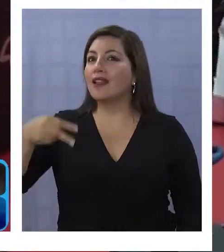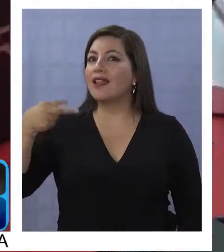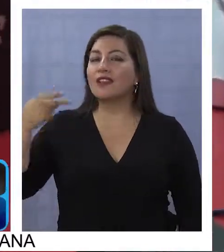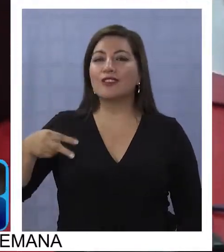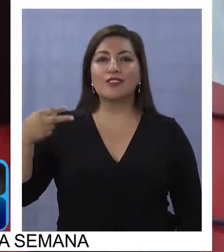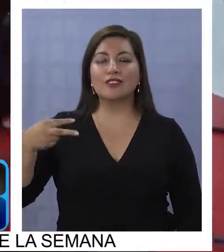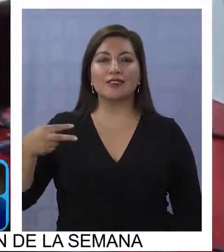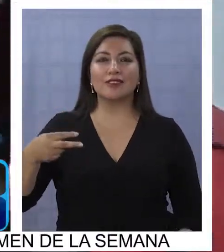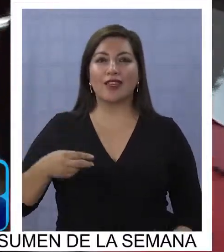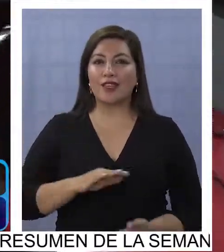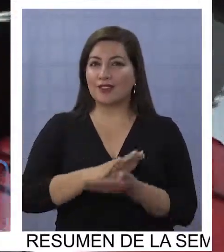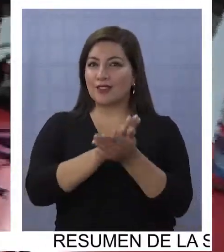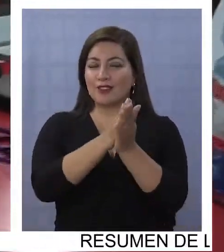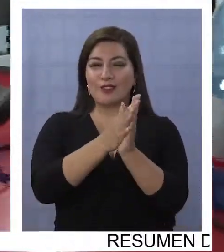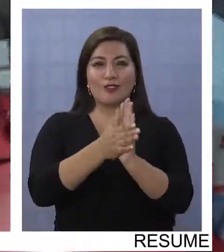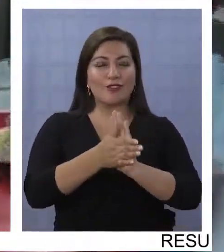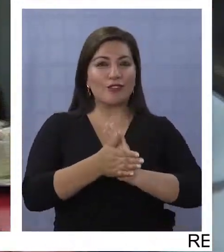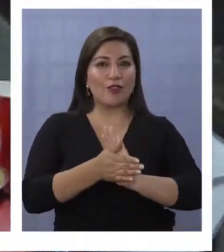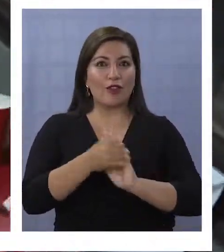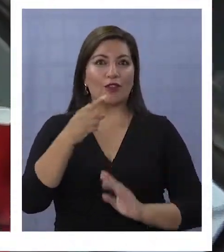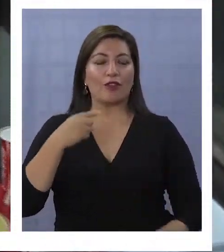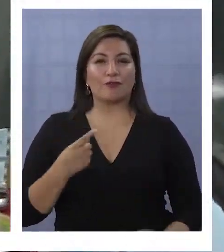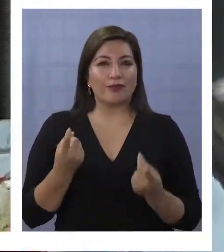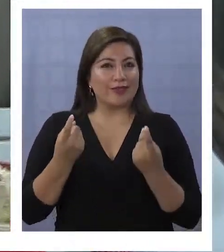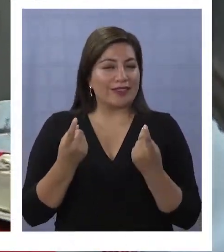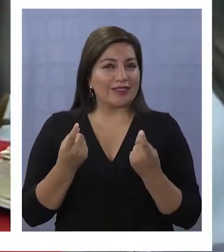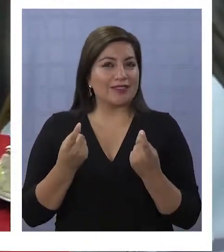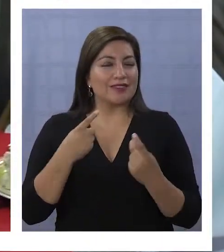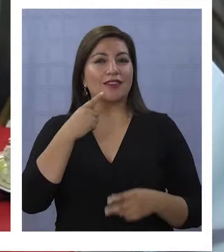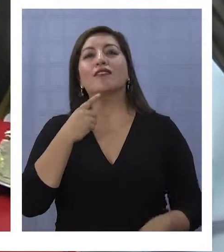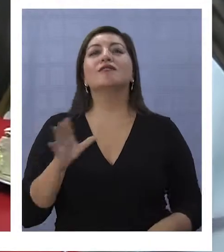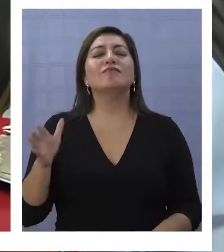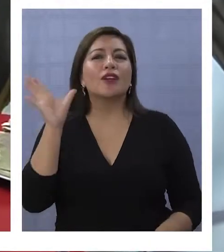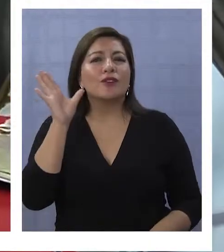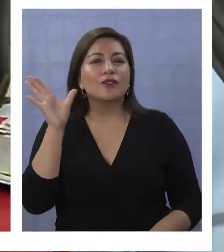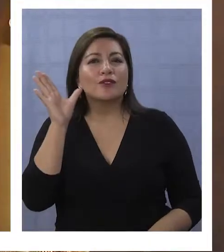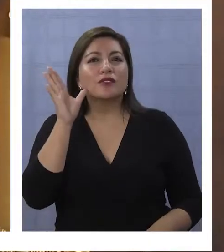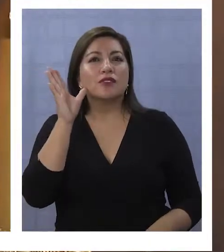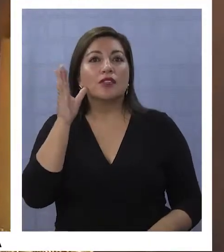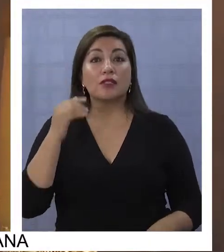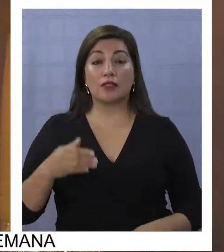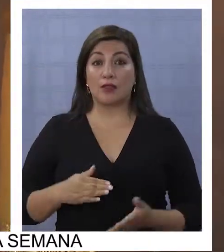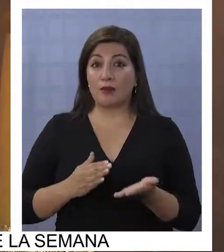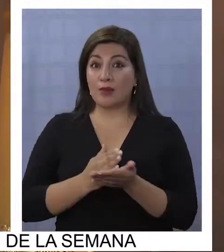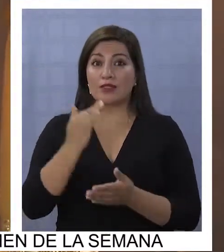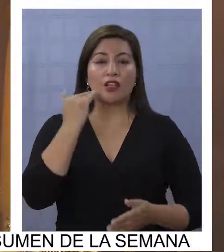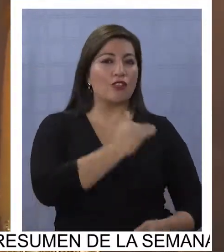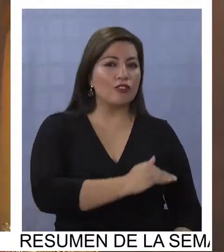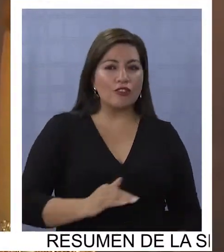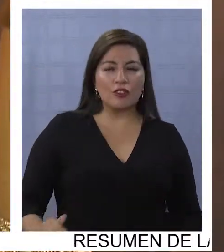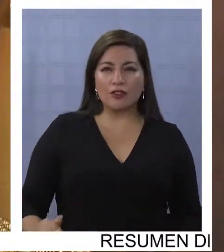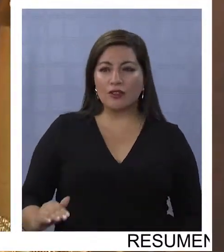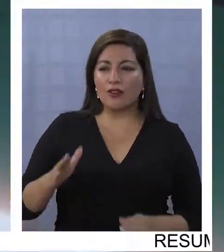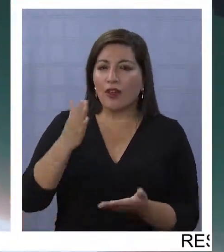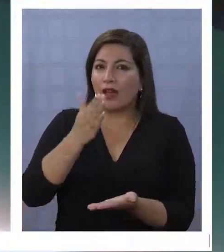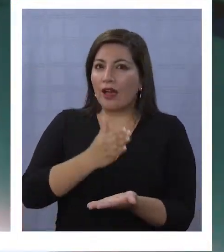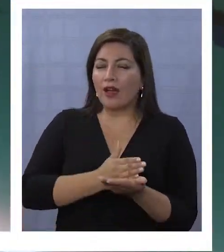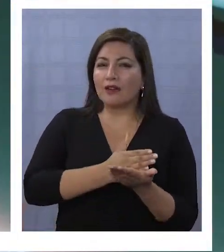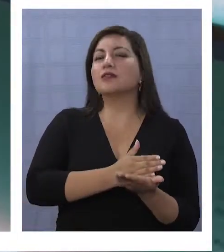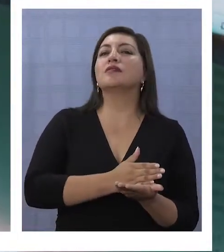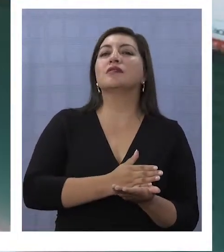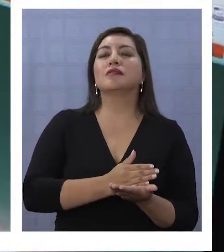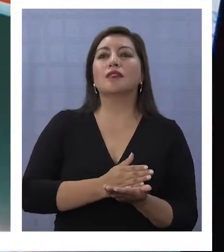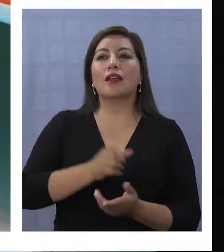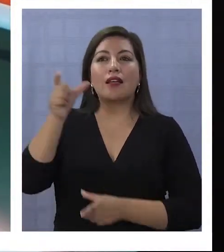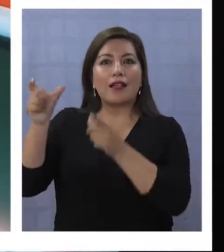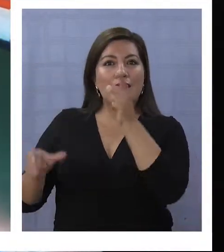bitácora de todo tipo de acontecimientos, desde los más nimios e insignificantes hasta aquellos que marcaron a